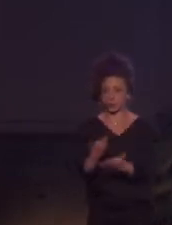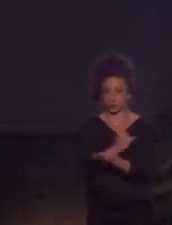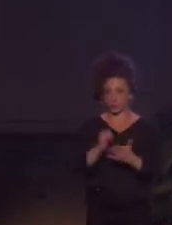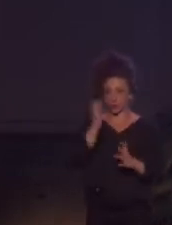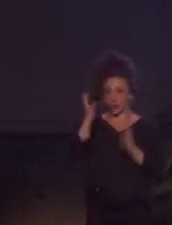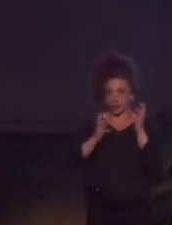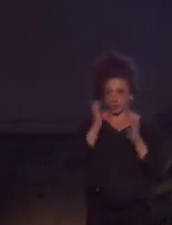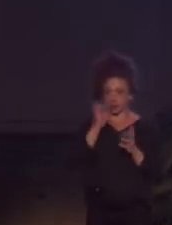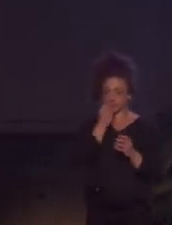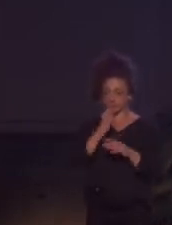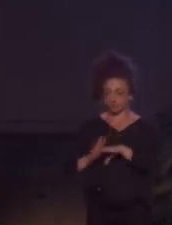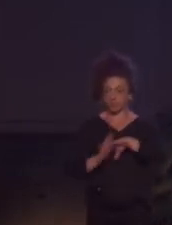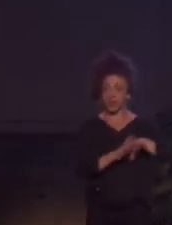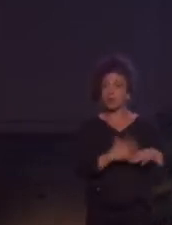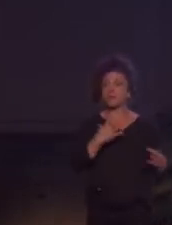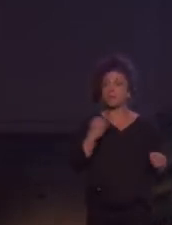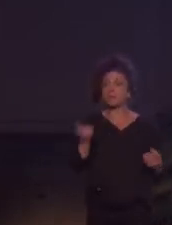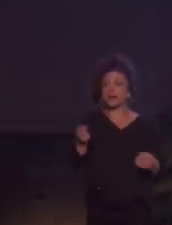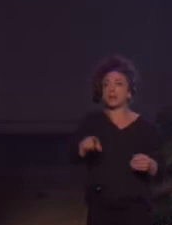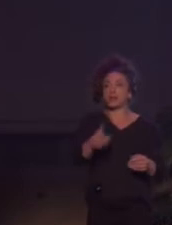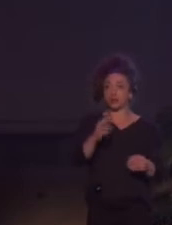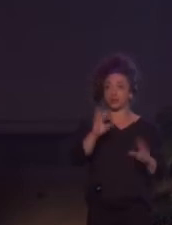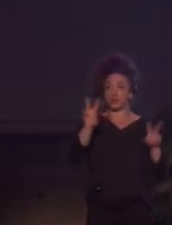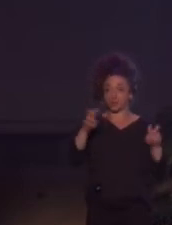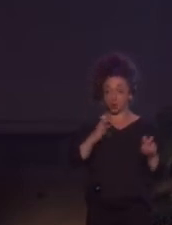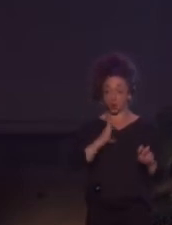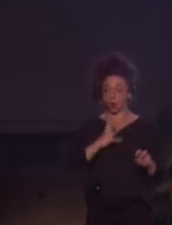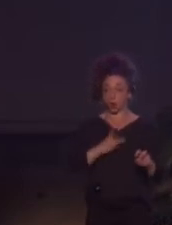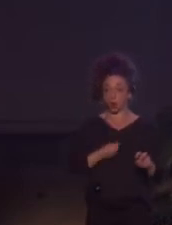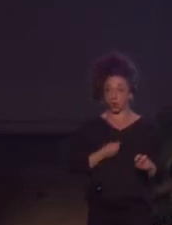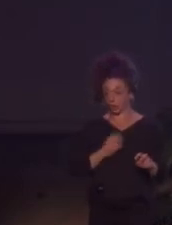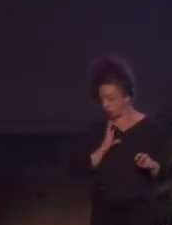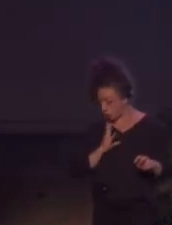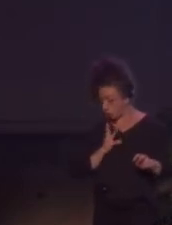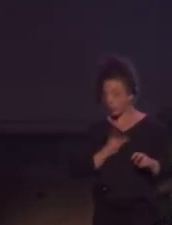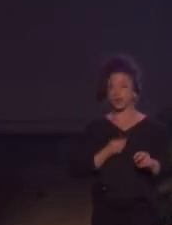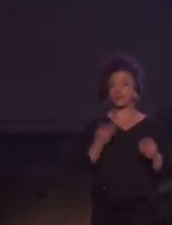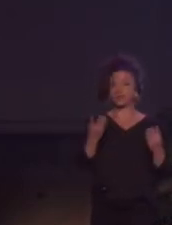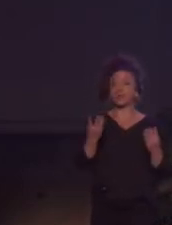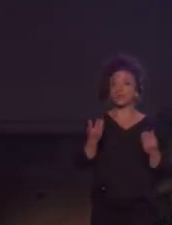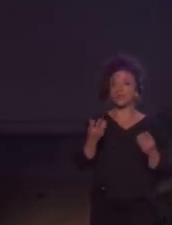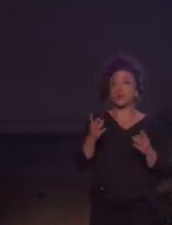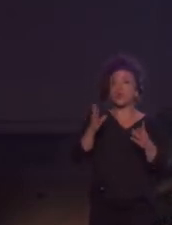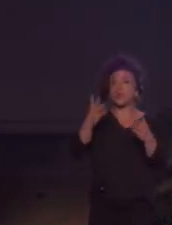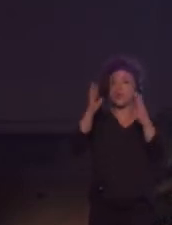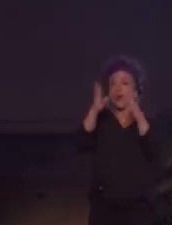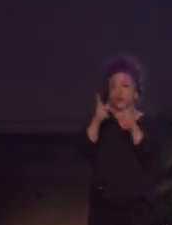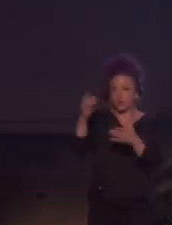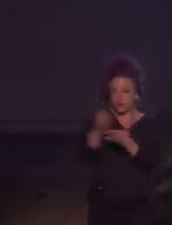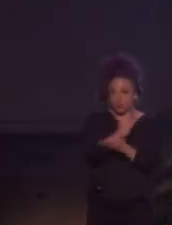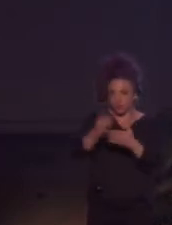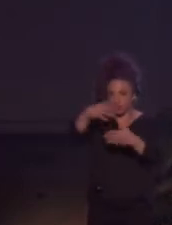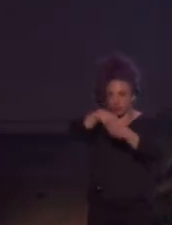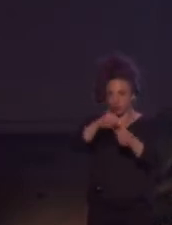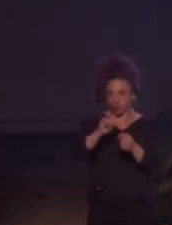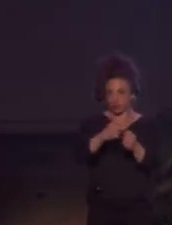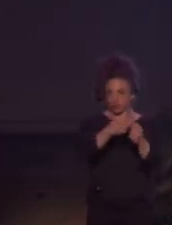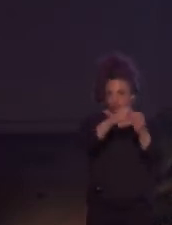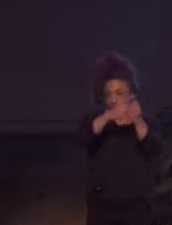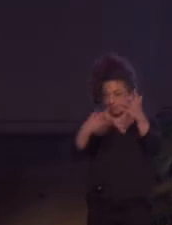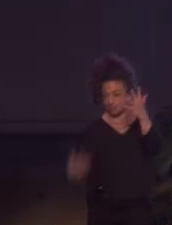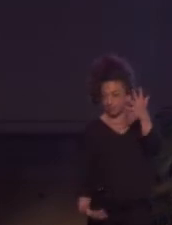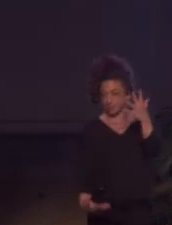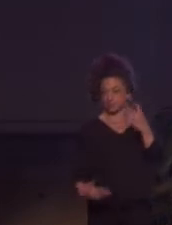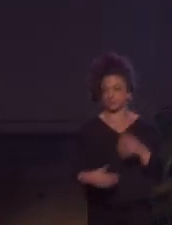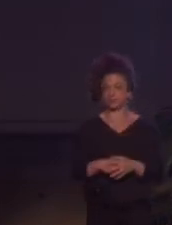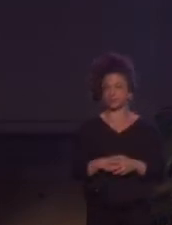como lo queer, esas especies. Eso por una parte. Ese es más de un millón de especies, está formada por millones de